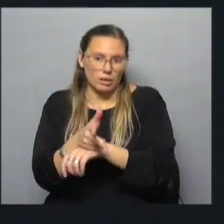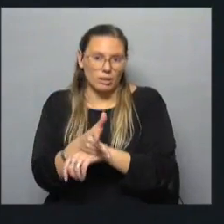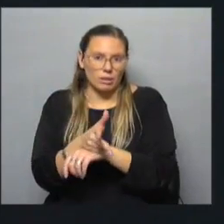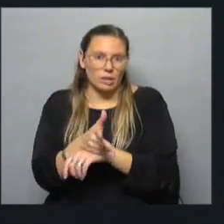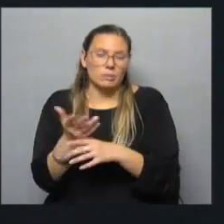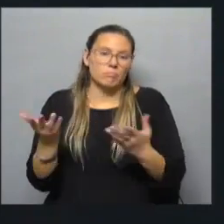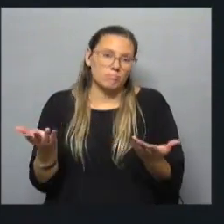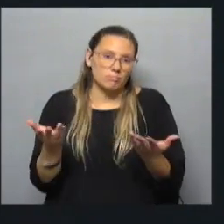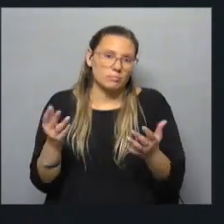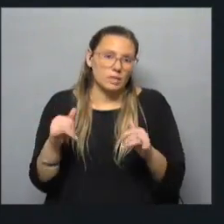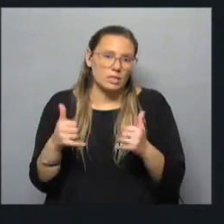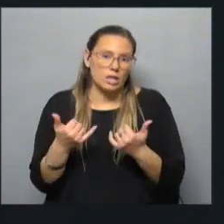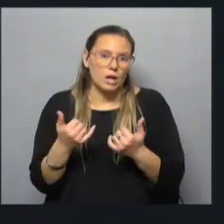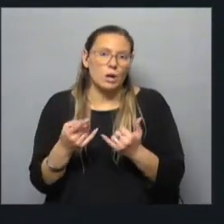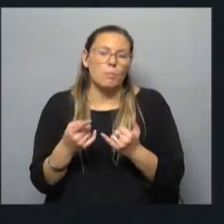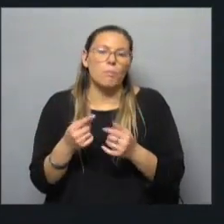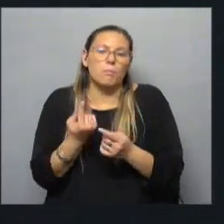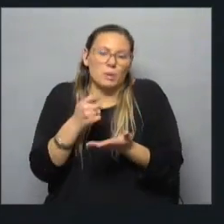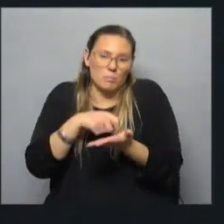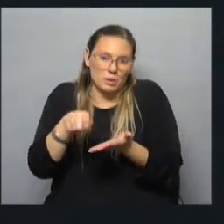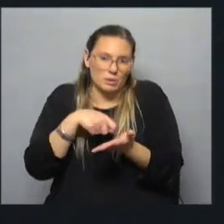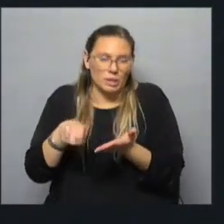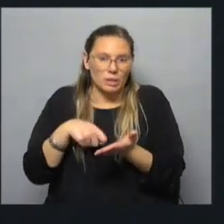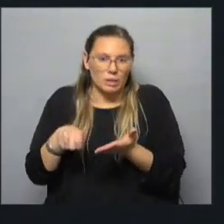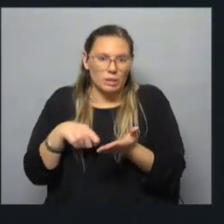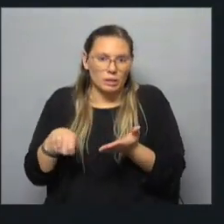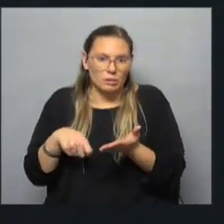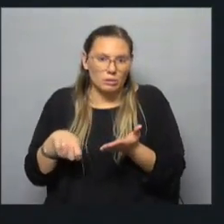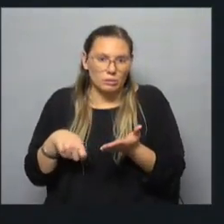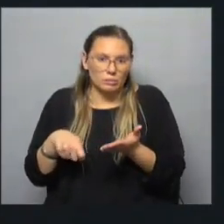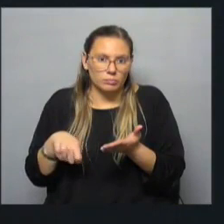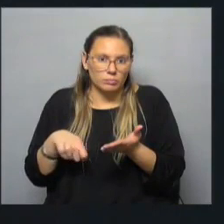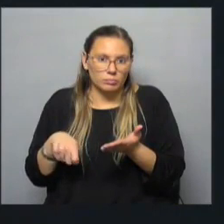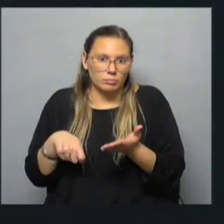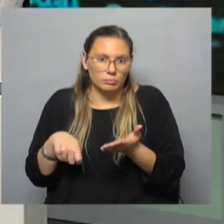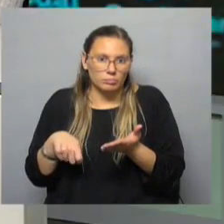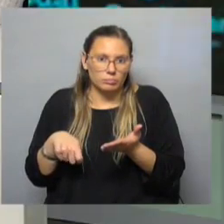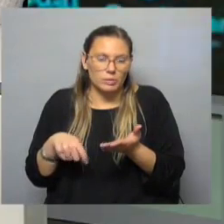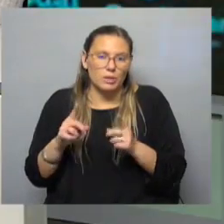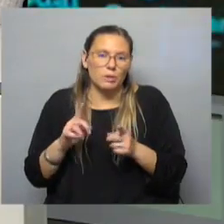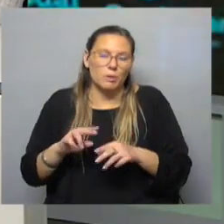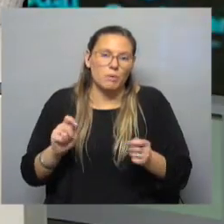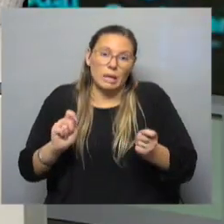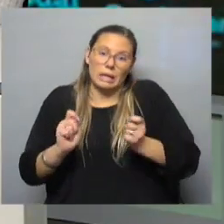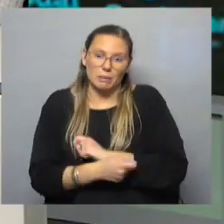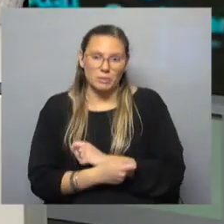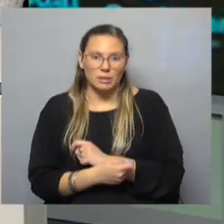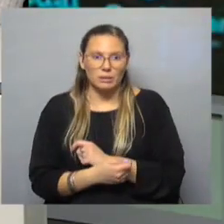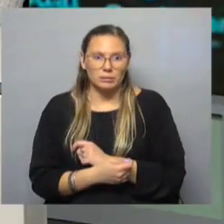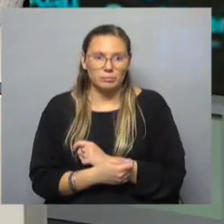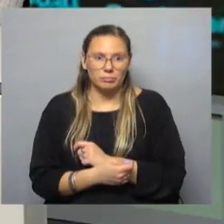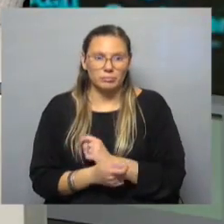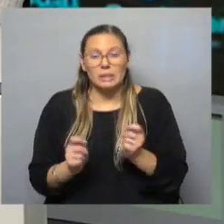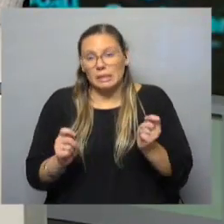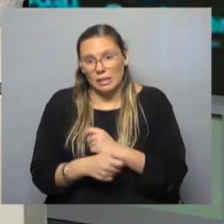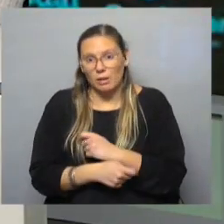acababa de arrancar y bueno, ya estaban los primeros guiones y bueno, tuvimos que reformularla. ¿Te cambió